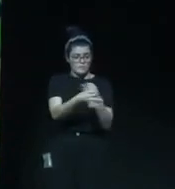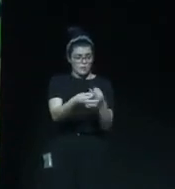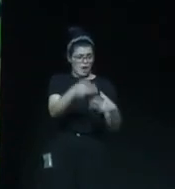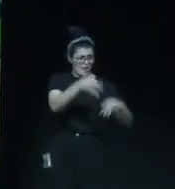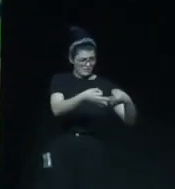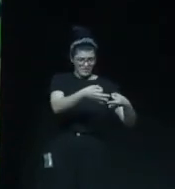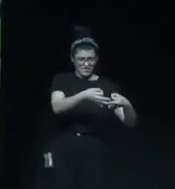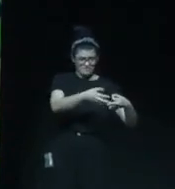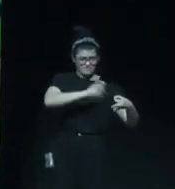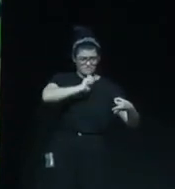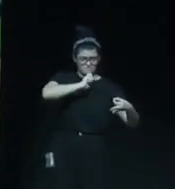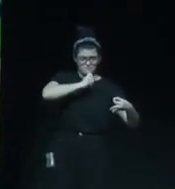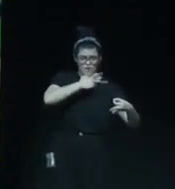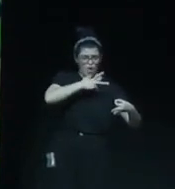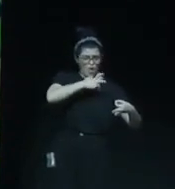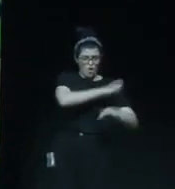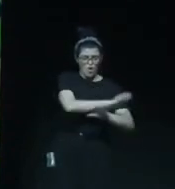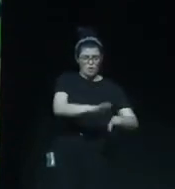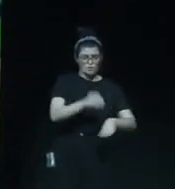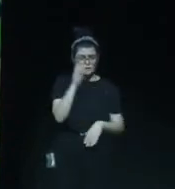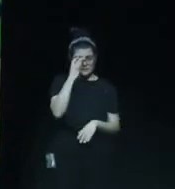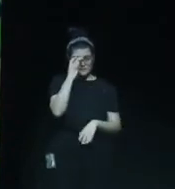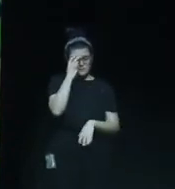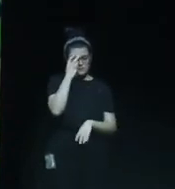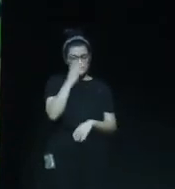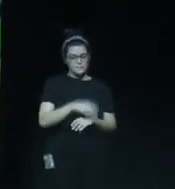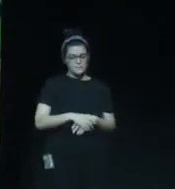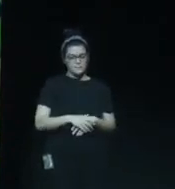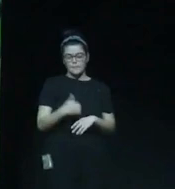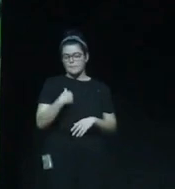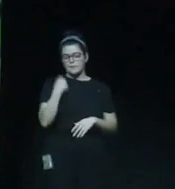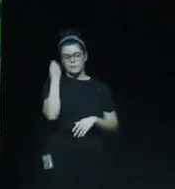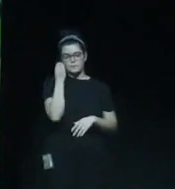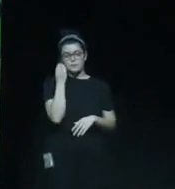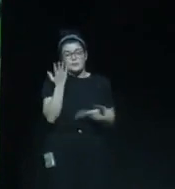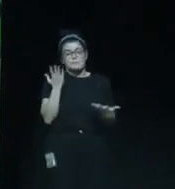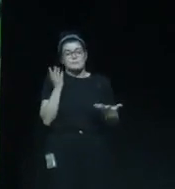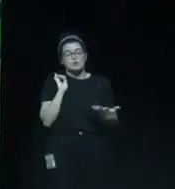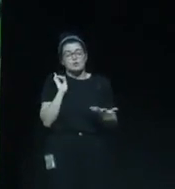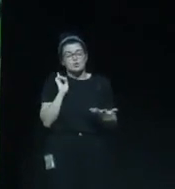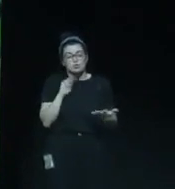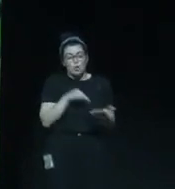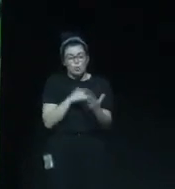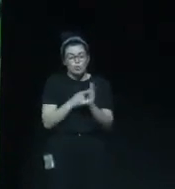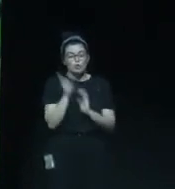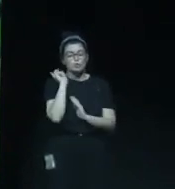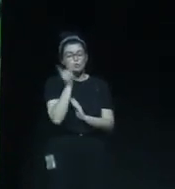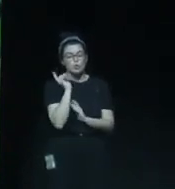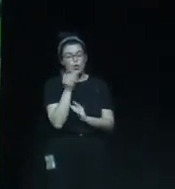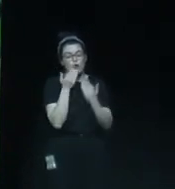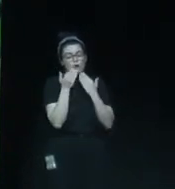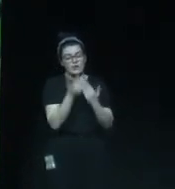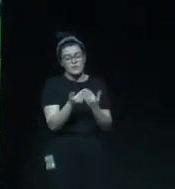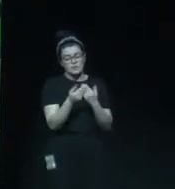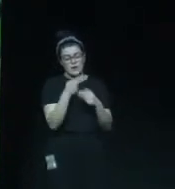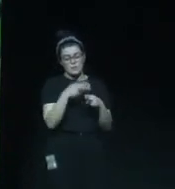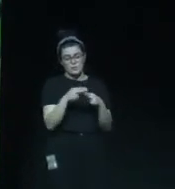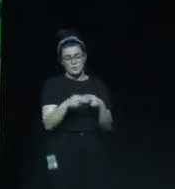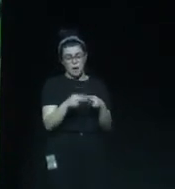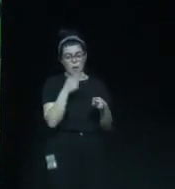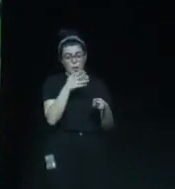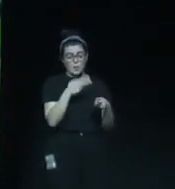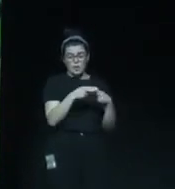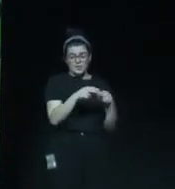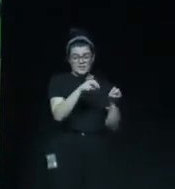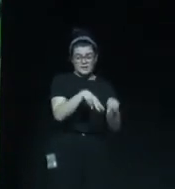zorros. Castigas son unos zorros. Pero yo creo que no hay salida más que por la política. Si no, ¿sabes quién vienen? Los militares